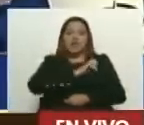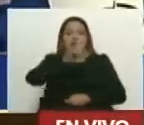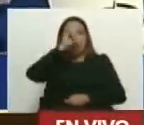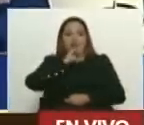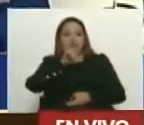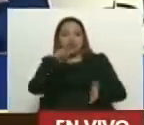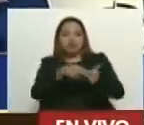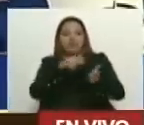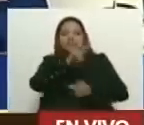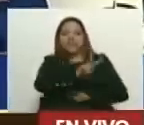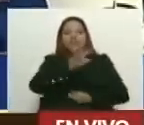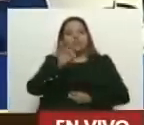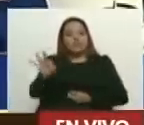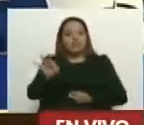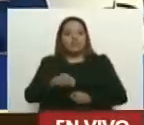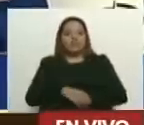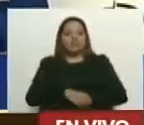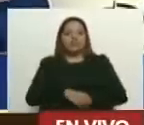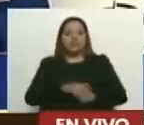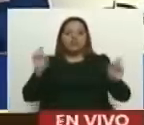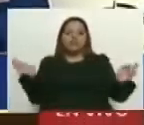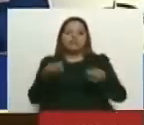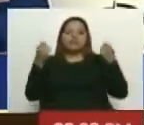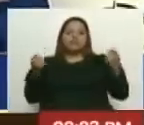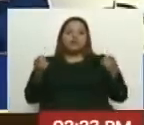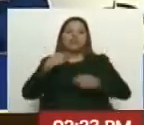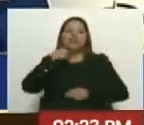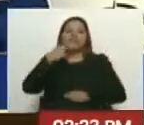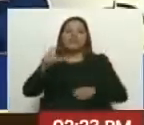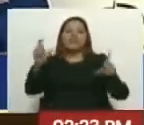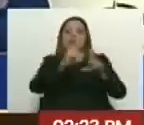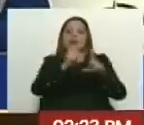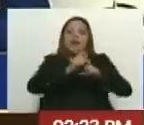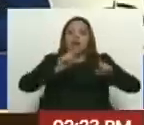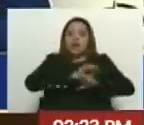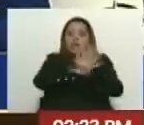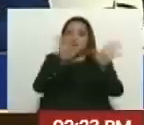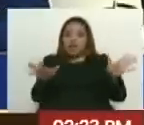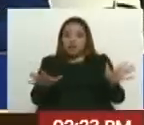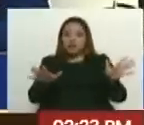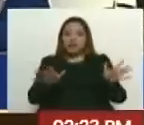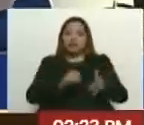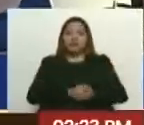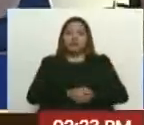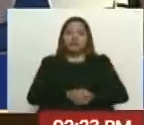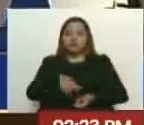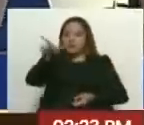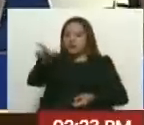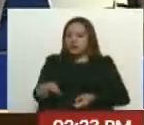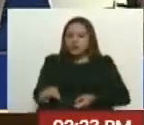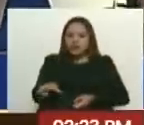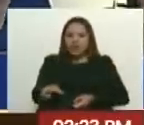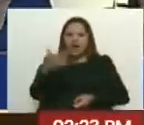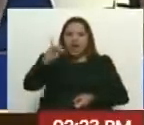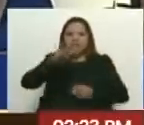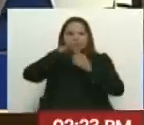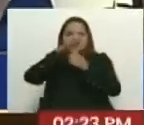2023, se viraliza un audio donde claramente este sujeto